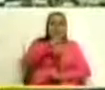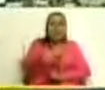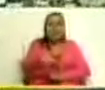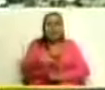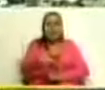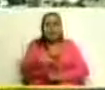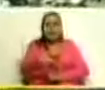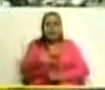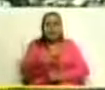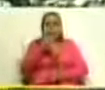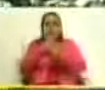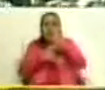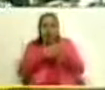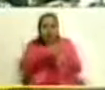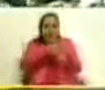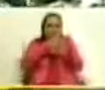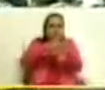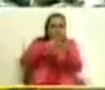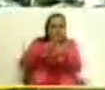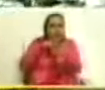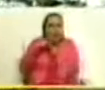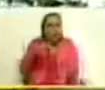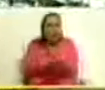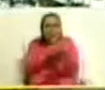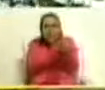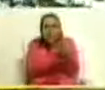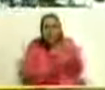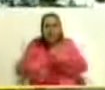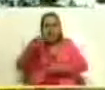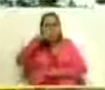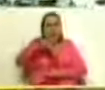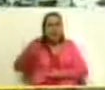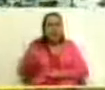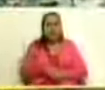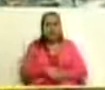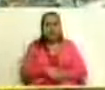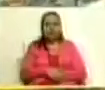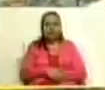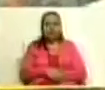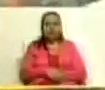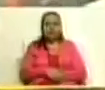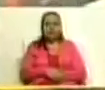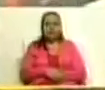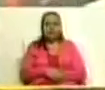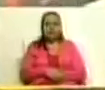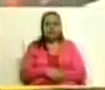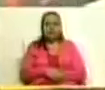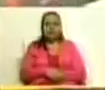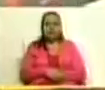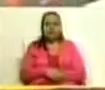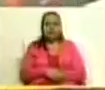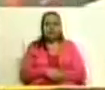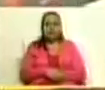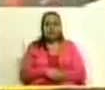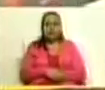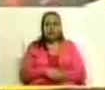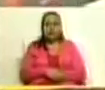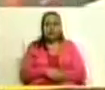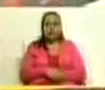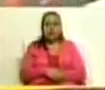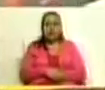bala, muerte, sangre. y llegó Carlos Andrés